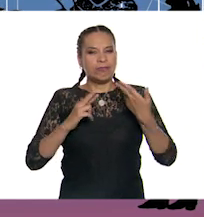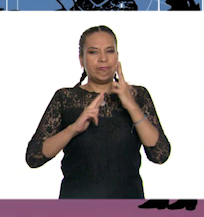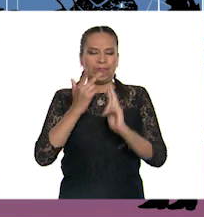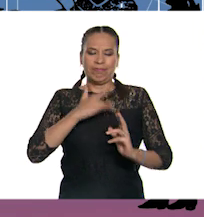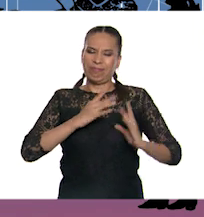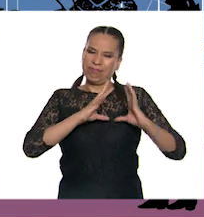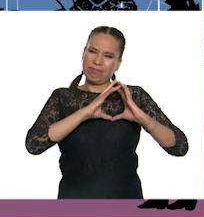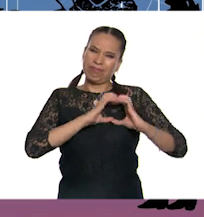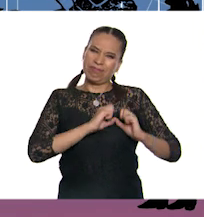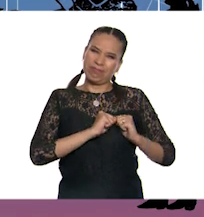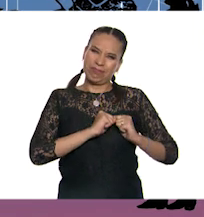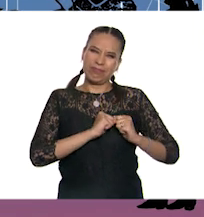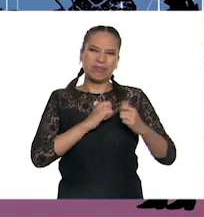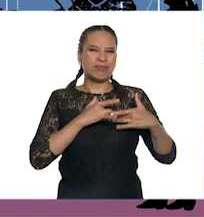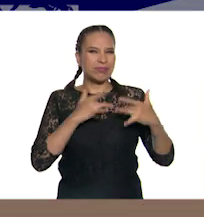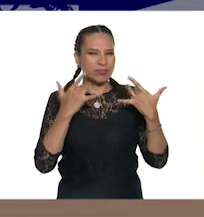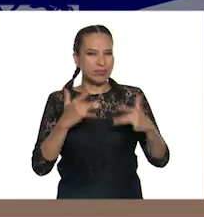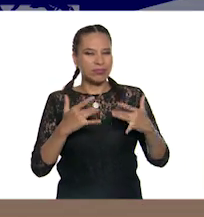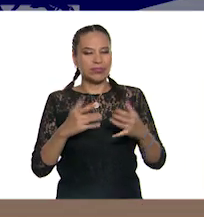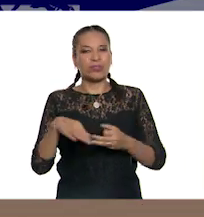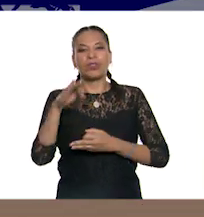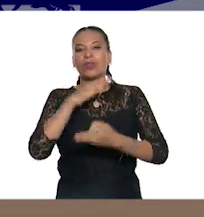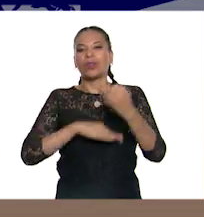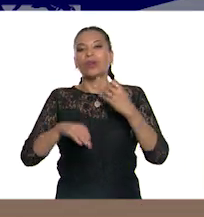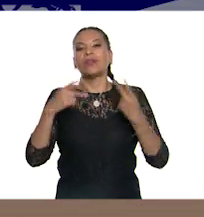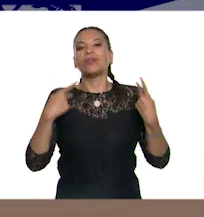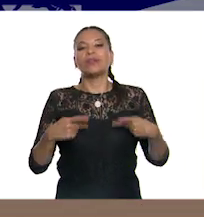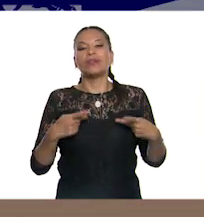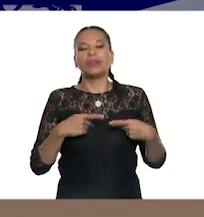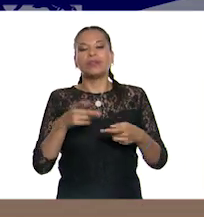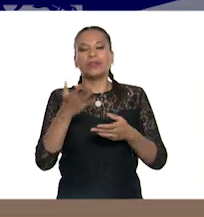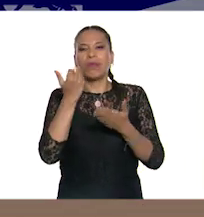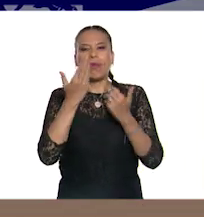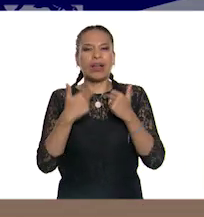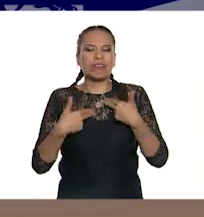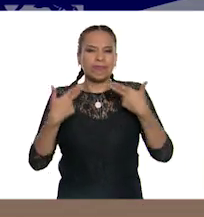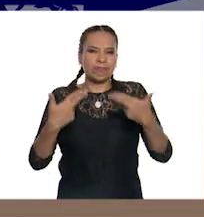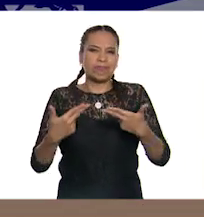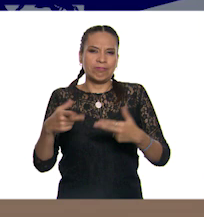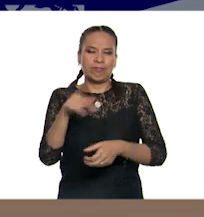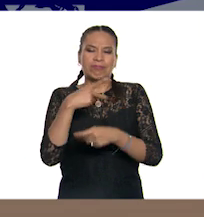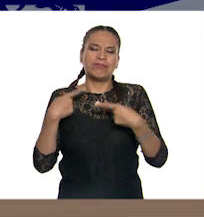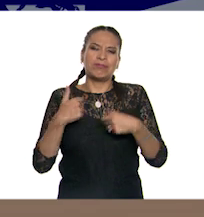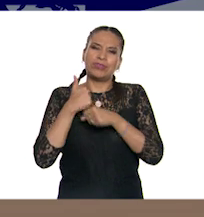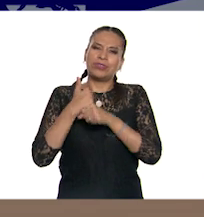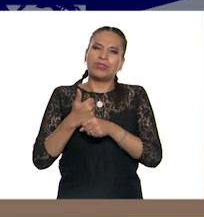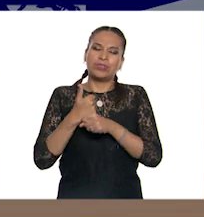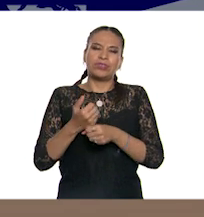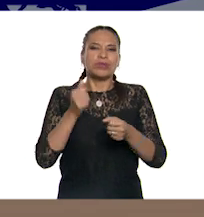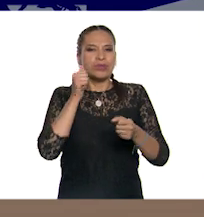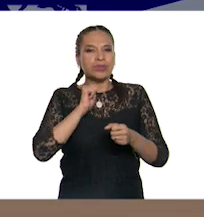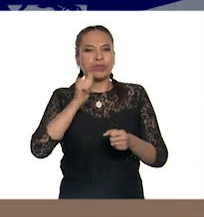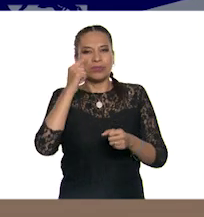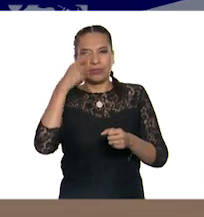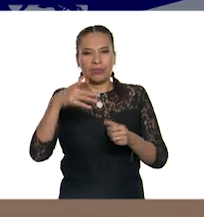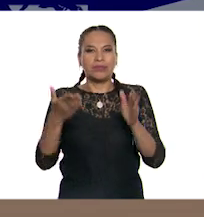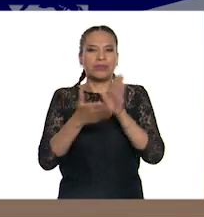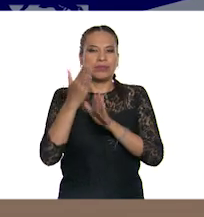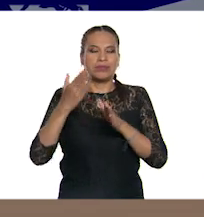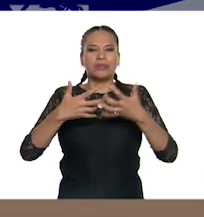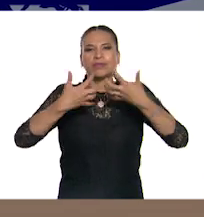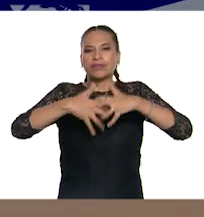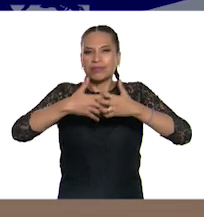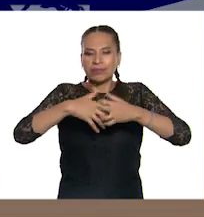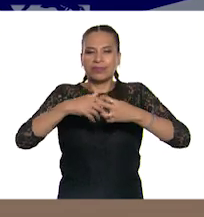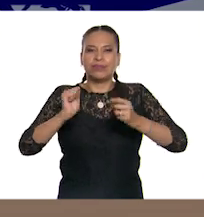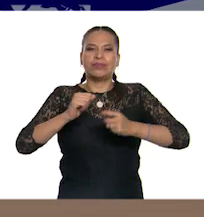oprimió dolorosamente. Toda aquella gente desheredada se sacrificaba estérilmente en la fábrica, en el